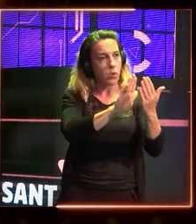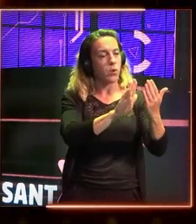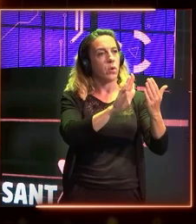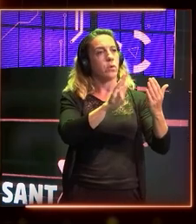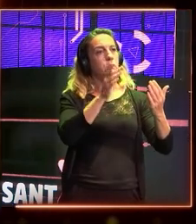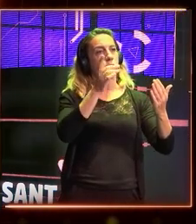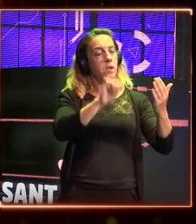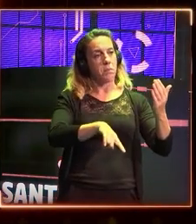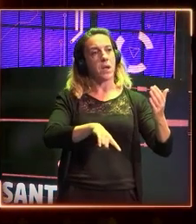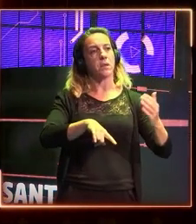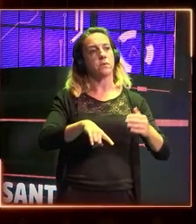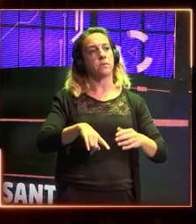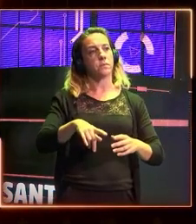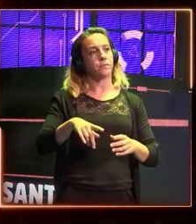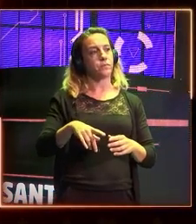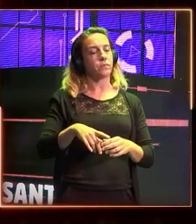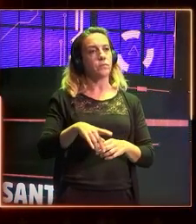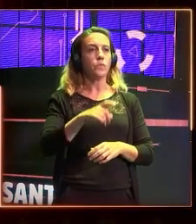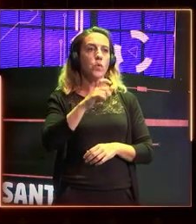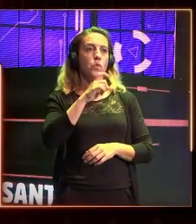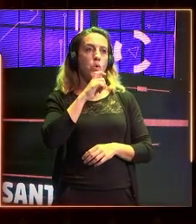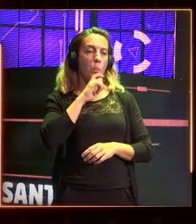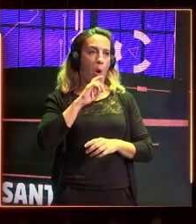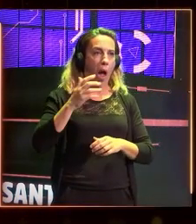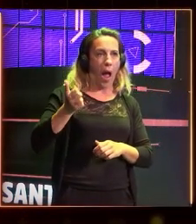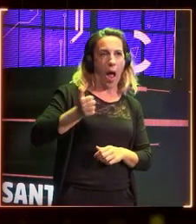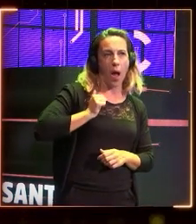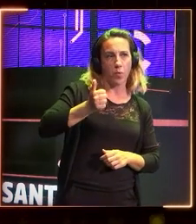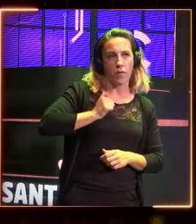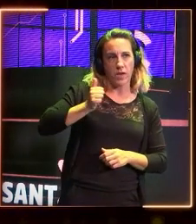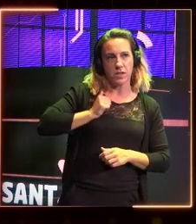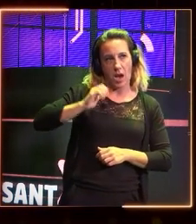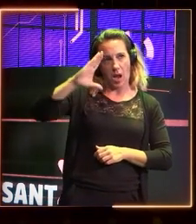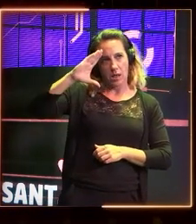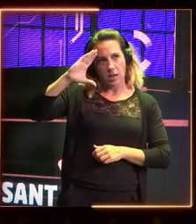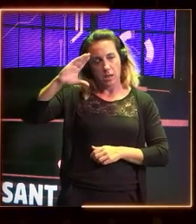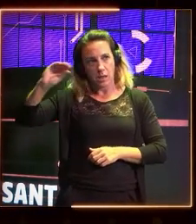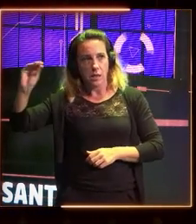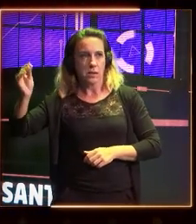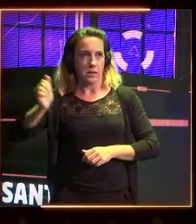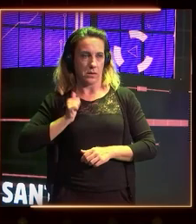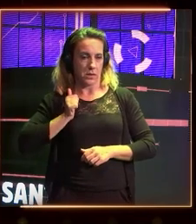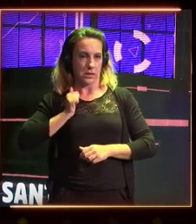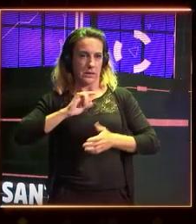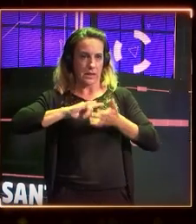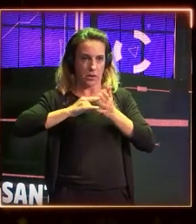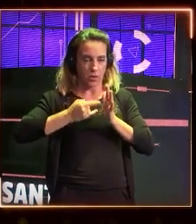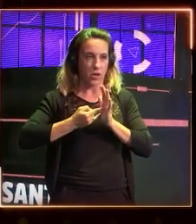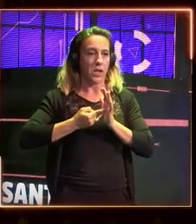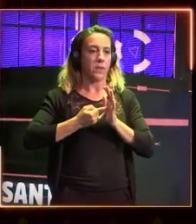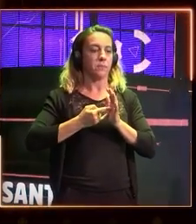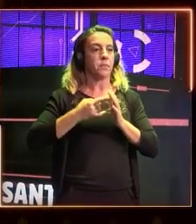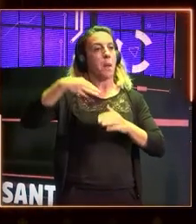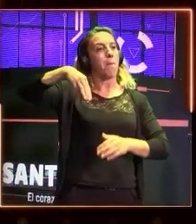podemos sacar el máximo partido de toda esta tecnología con ustedes